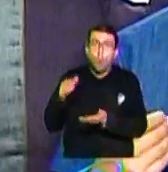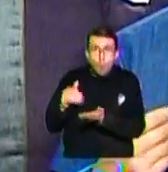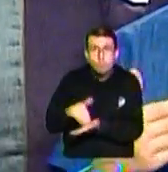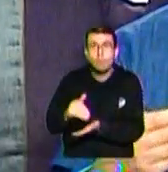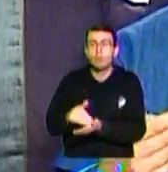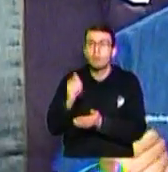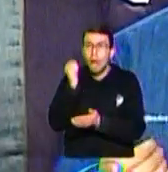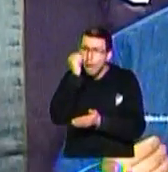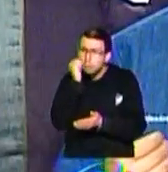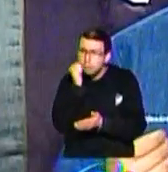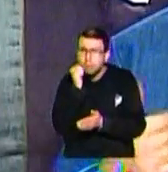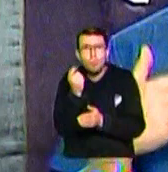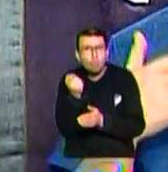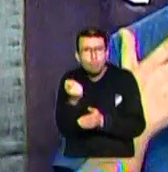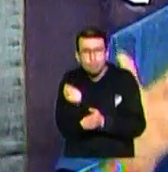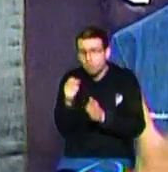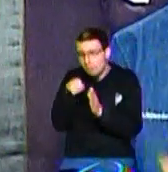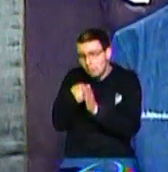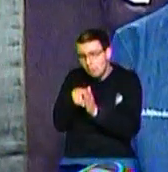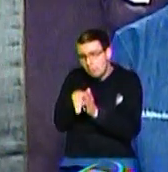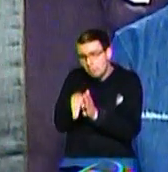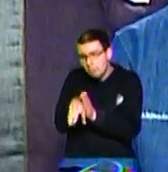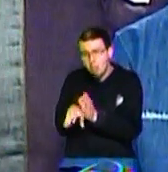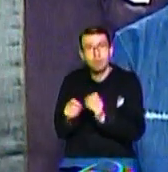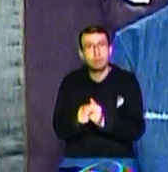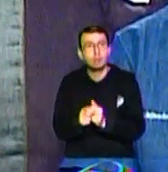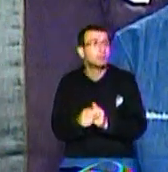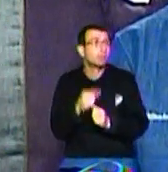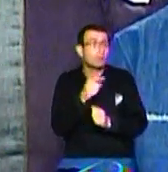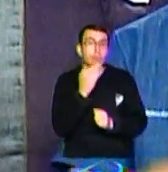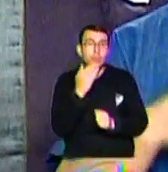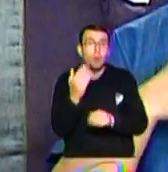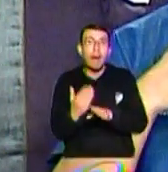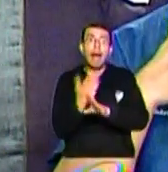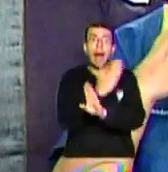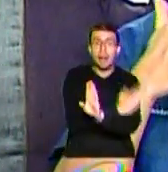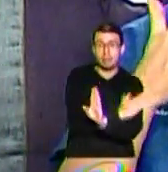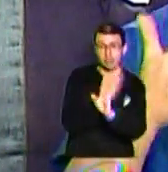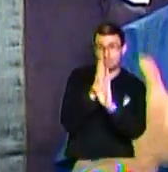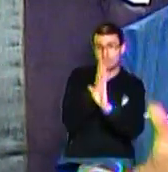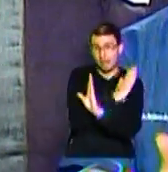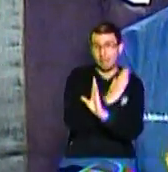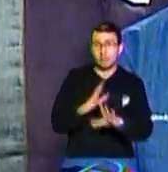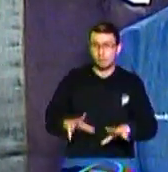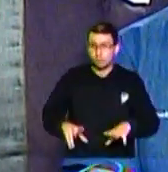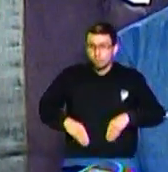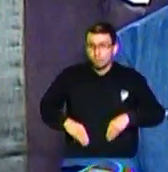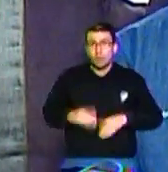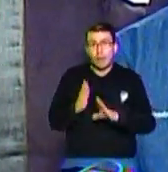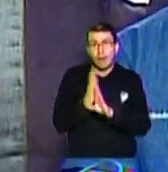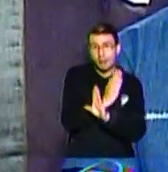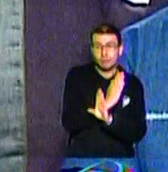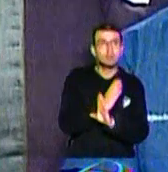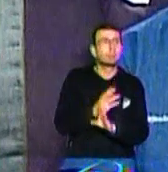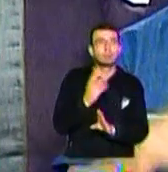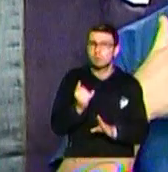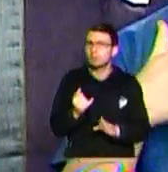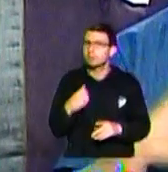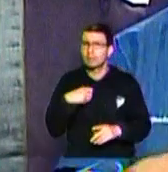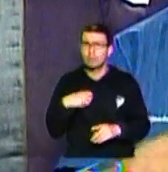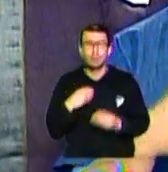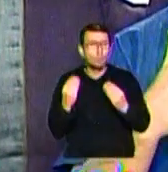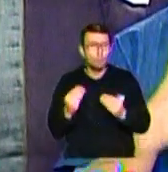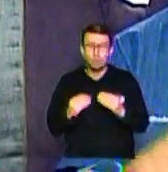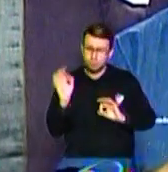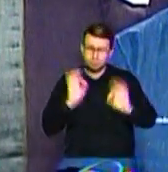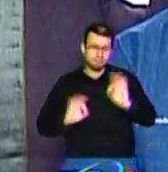vámonos antes de la menopausia, pueden experimentar aumentos de los flujos porque hay unos índices muy altos de estrógenos y los